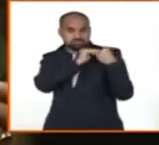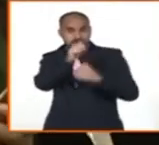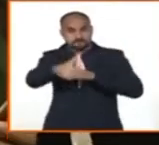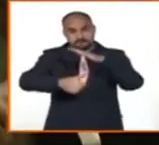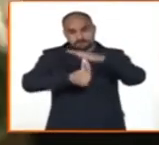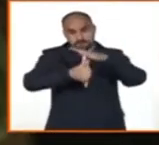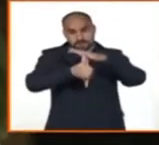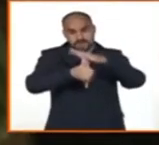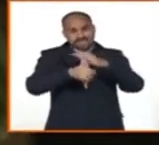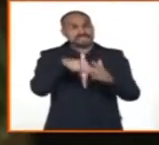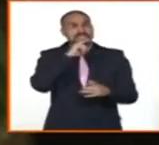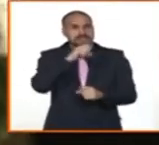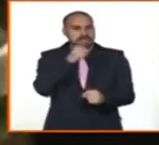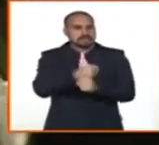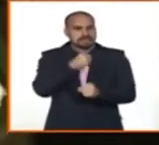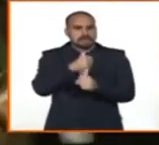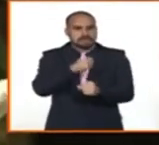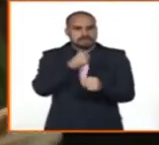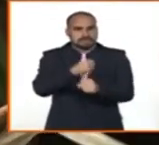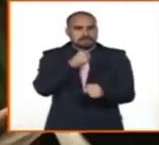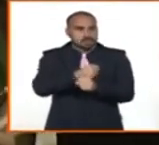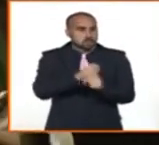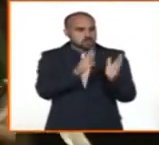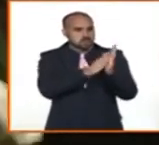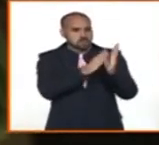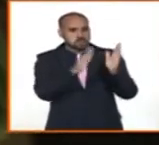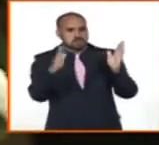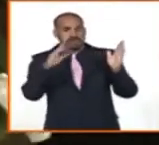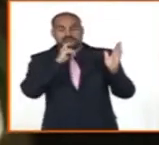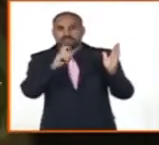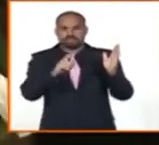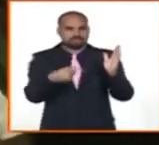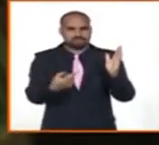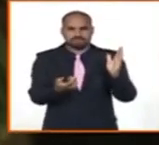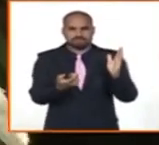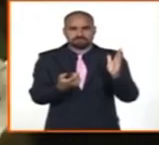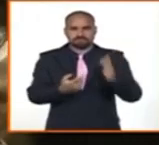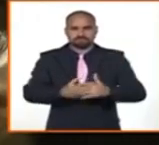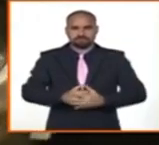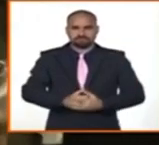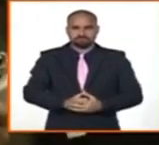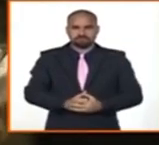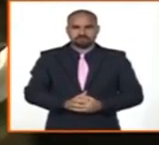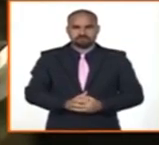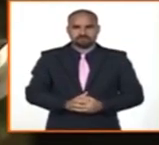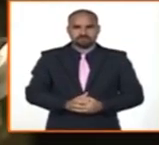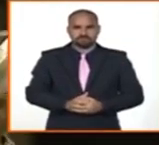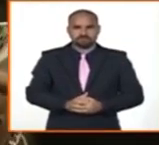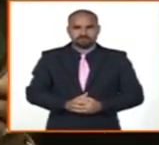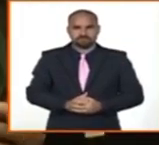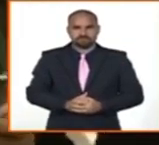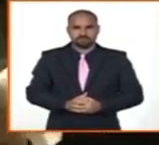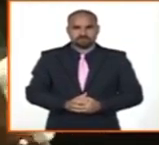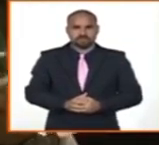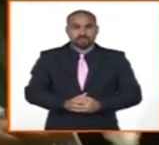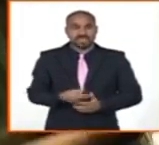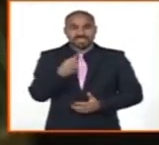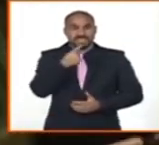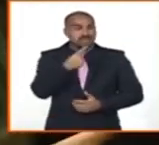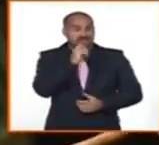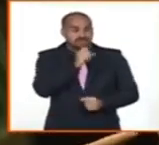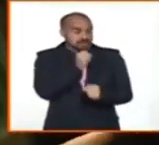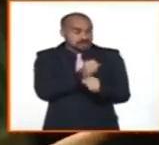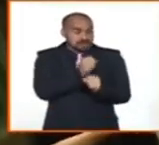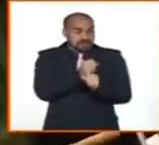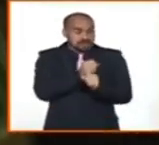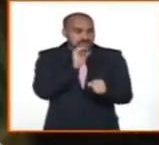Todas estas condiciones, parecían que todos los retos estaban ahí en una presa. Y de pronto se abrió